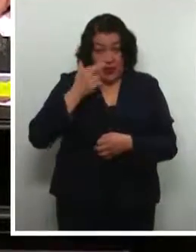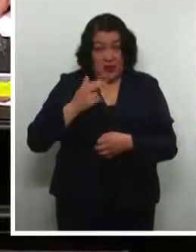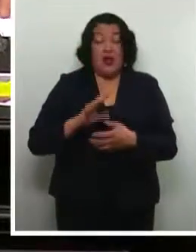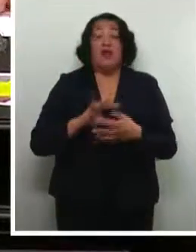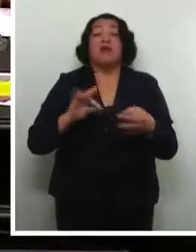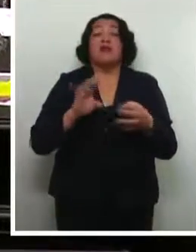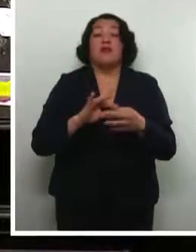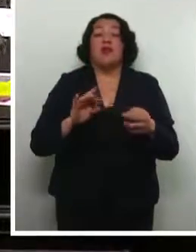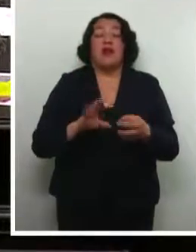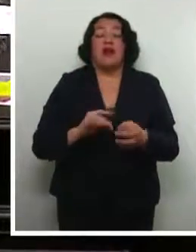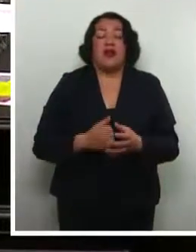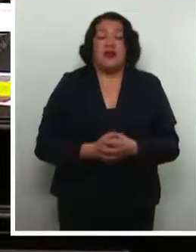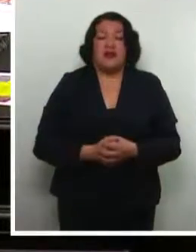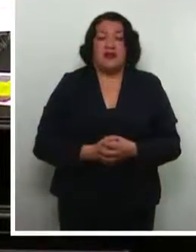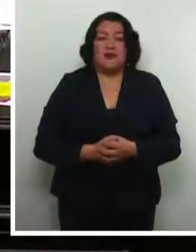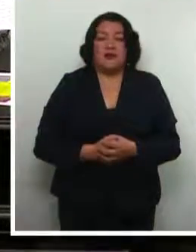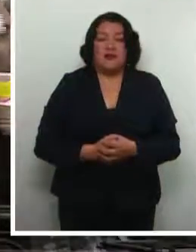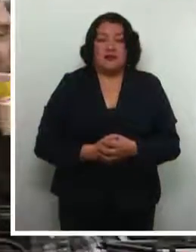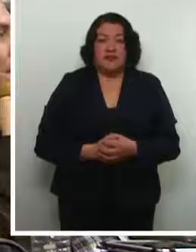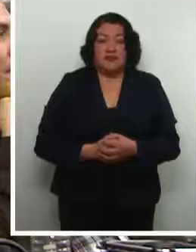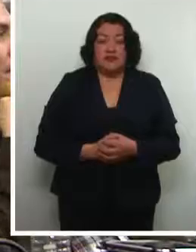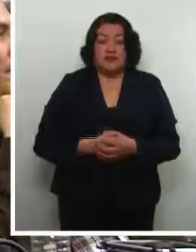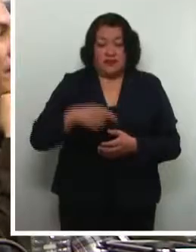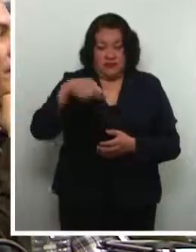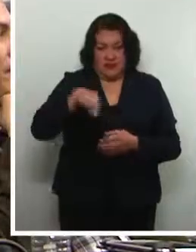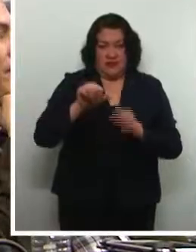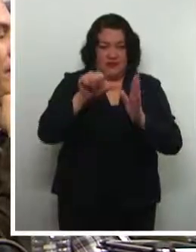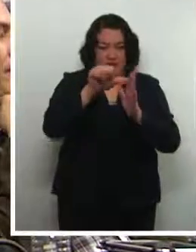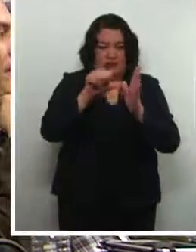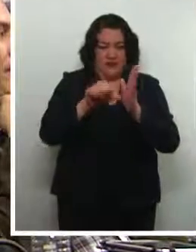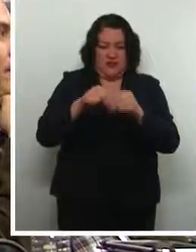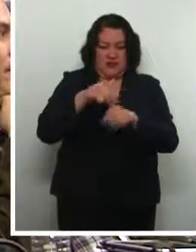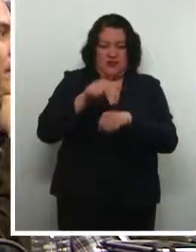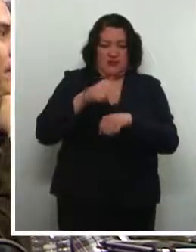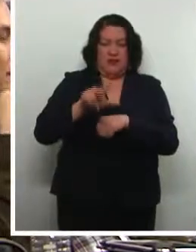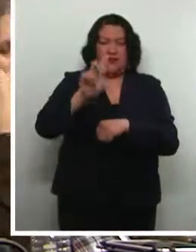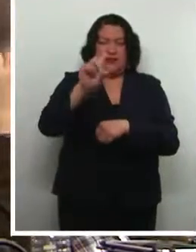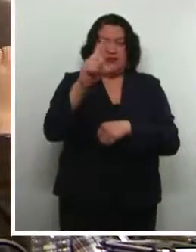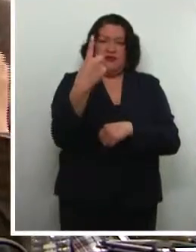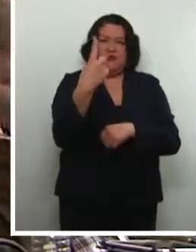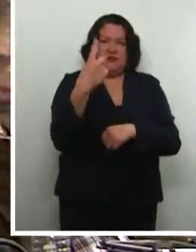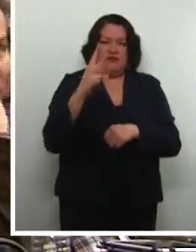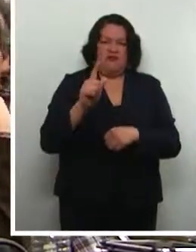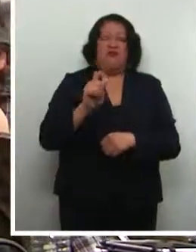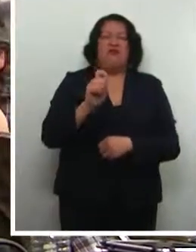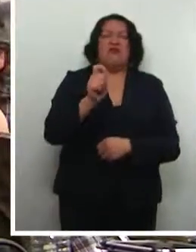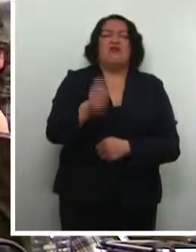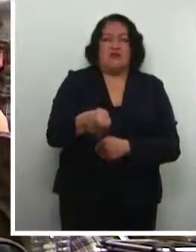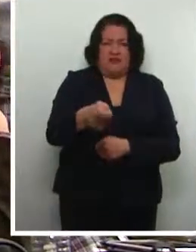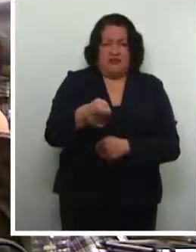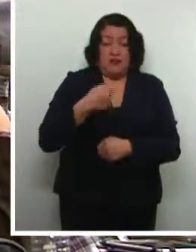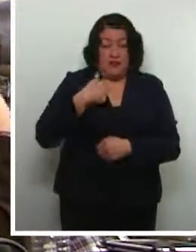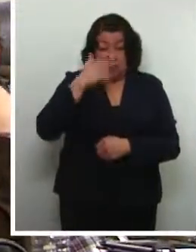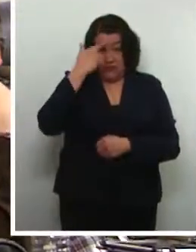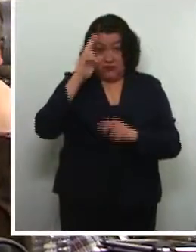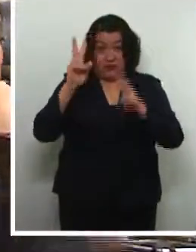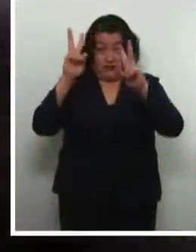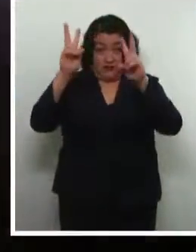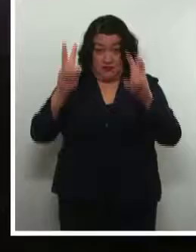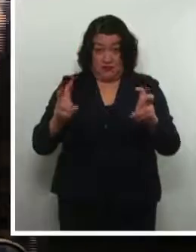importante comentarle que este artículo 31 habla sobre la